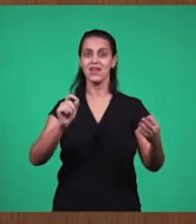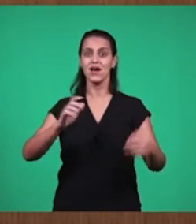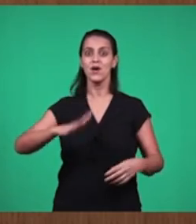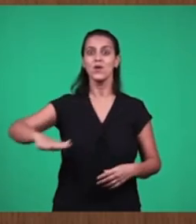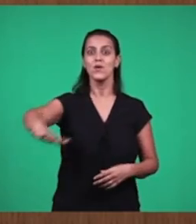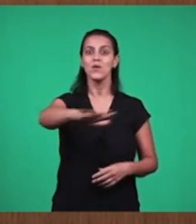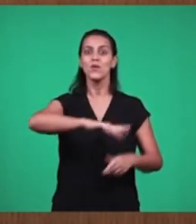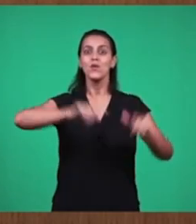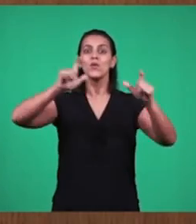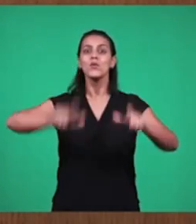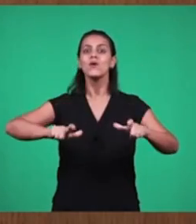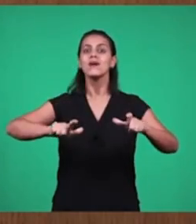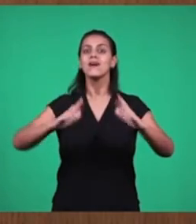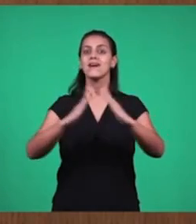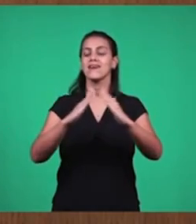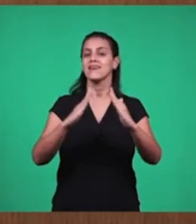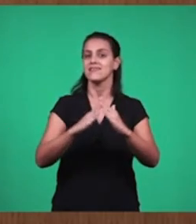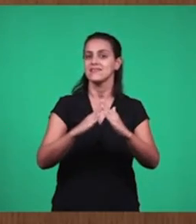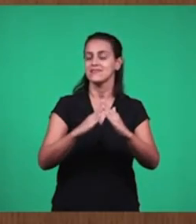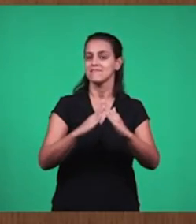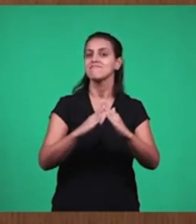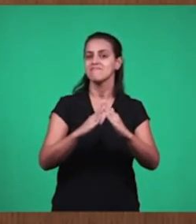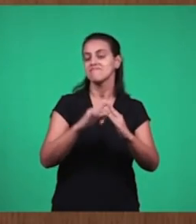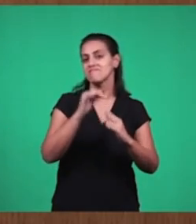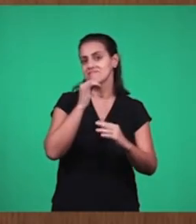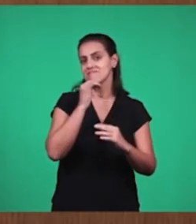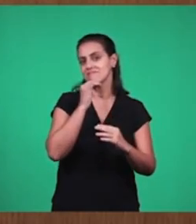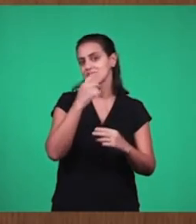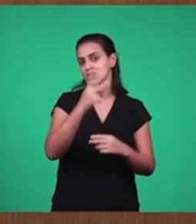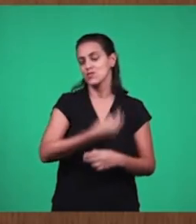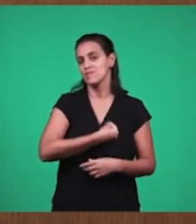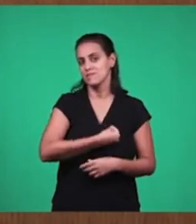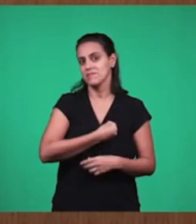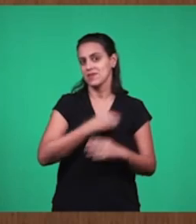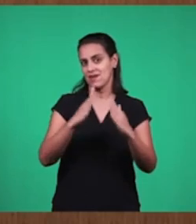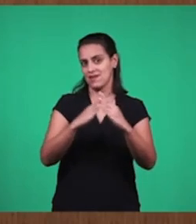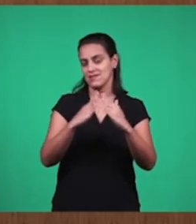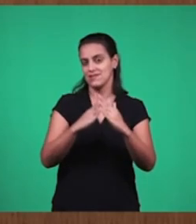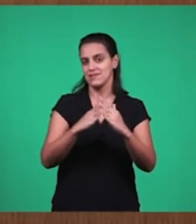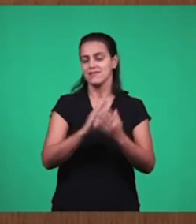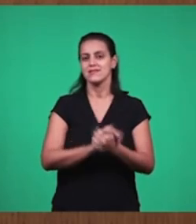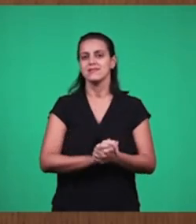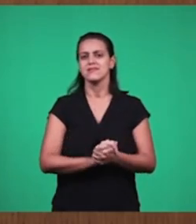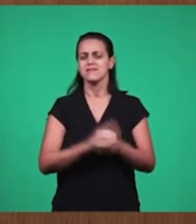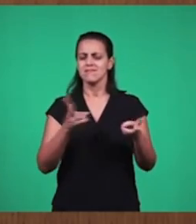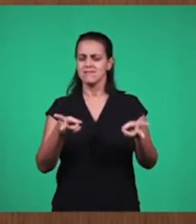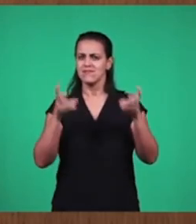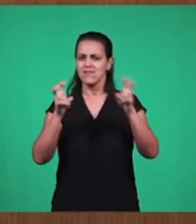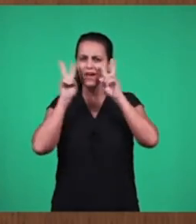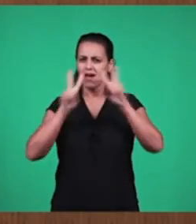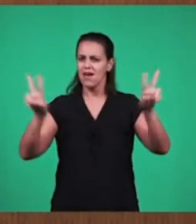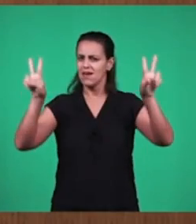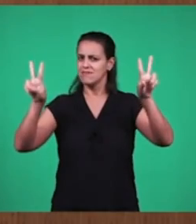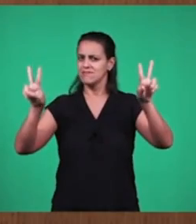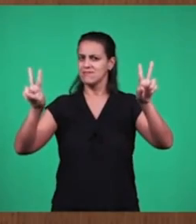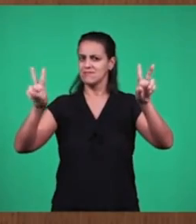botes a los espacios donde vivimos, por ejemplo, nuestras casas. Veamos estas